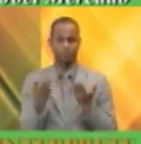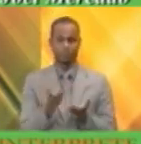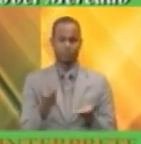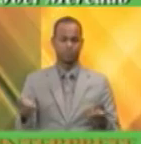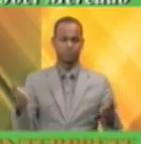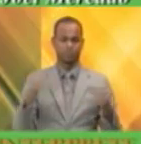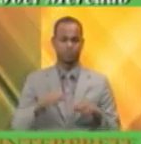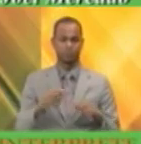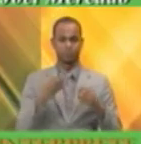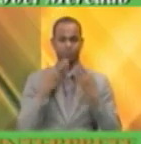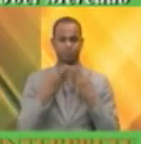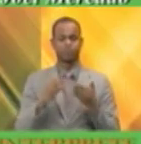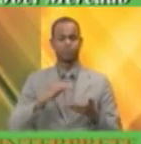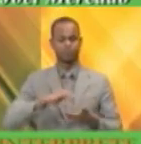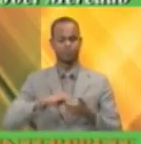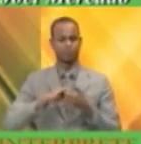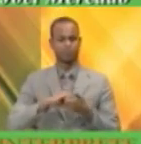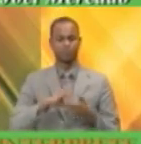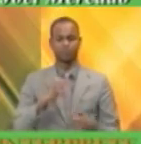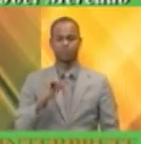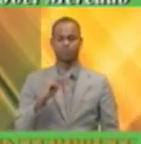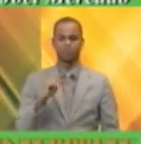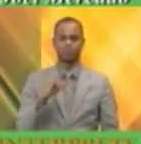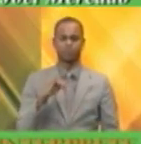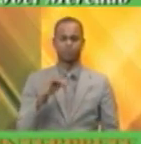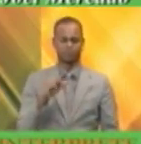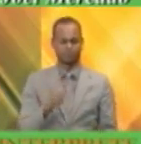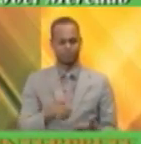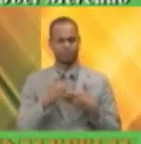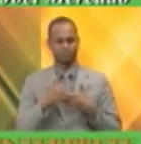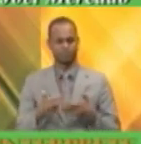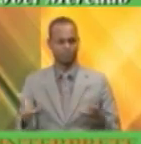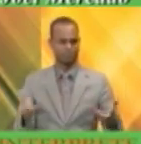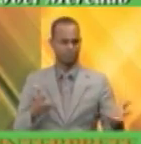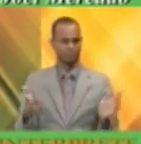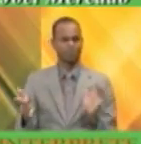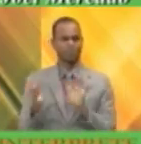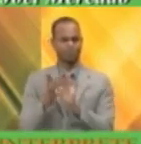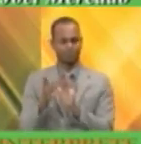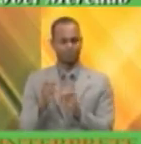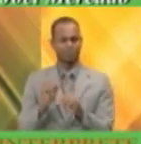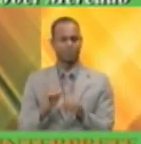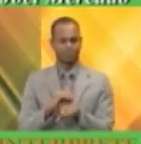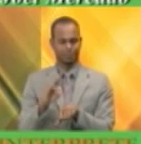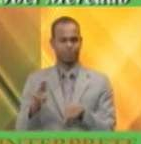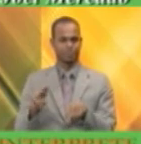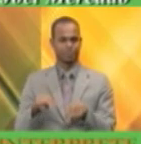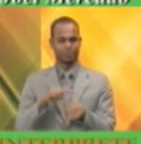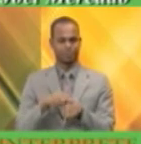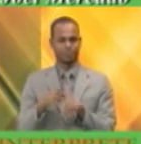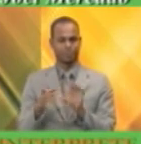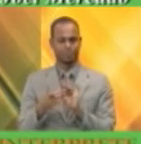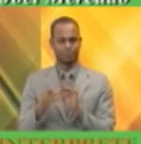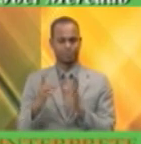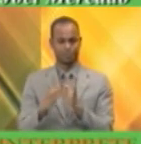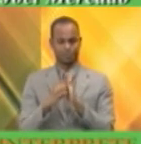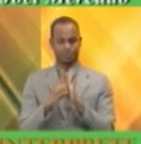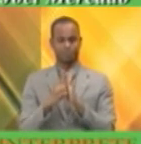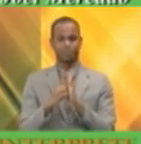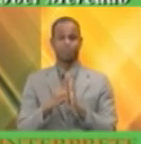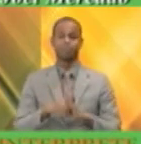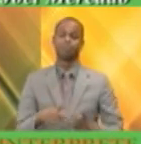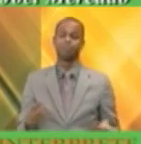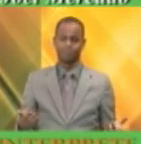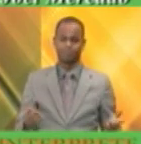venir. Gracias al CONADIS, que fue quien nos facilitó este contacto, al Consejo Nacional para la Discapacidad. Y